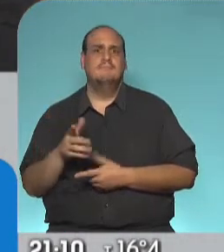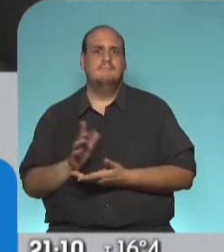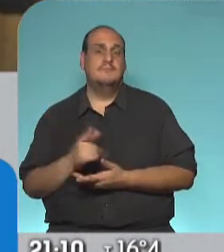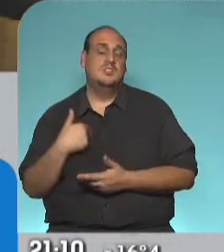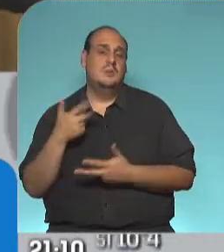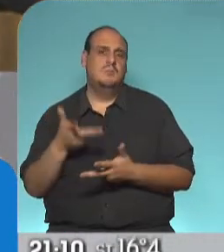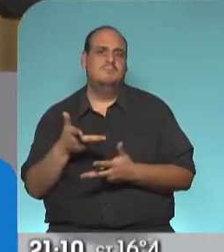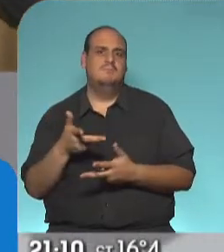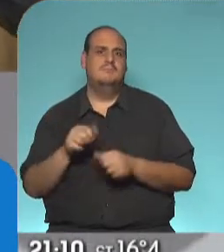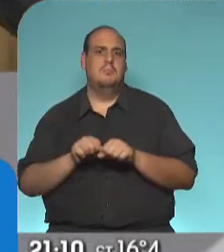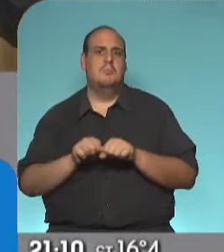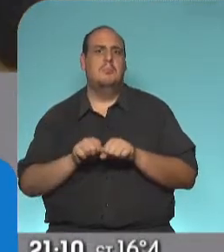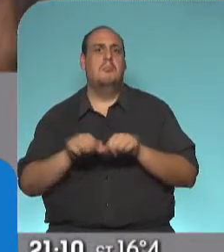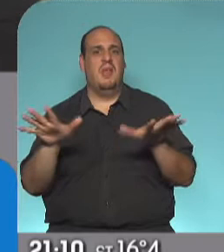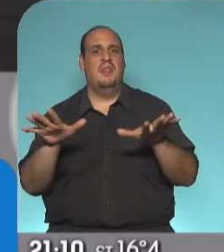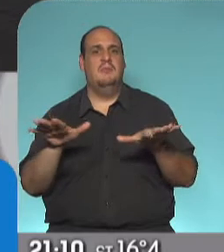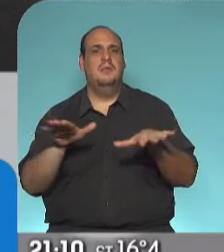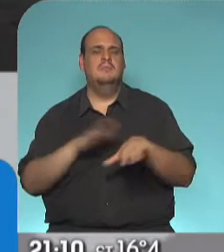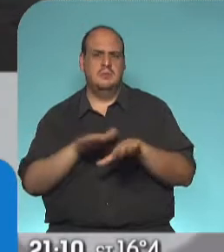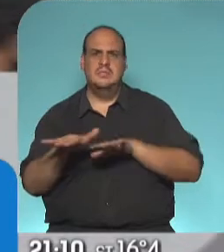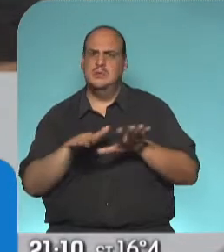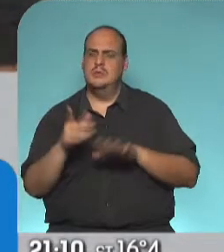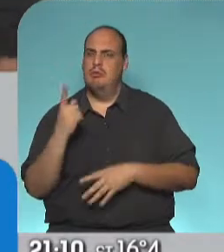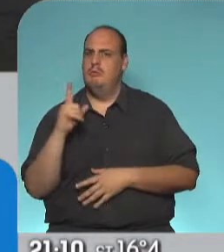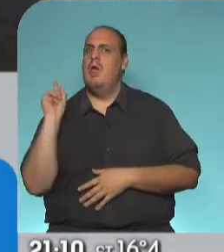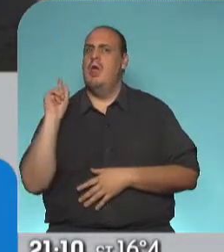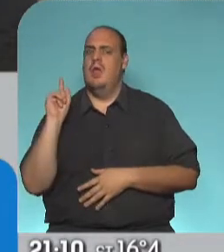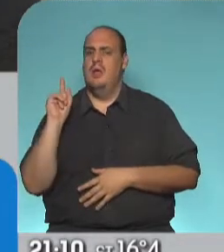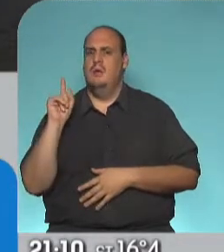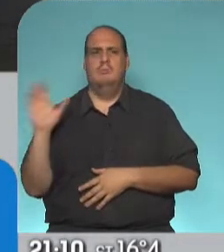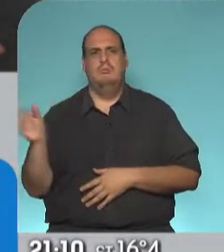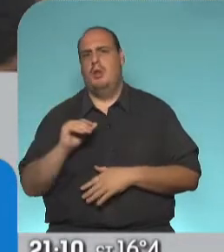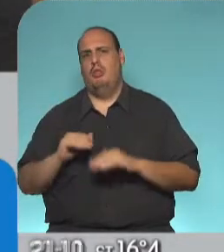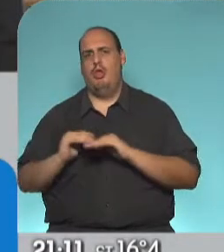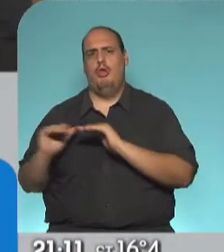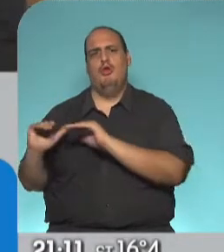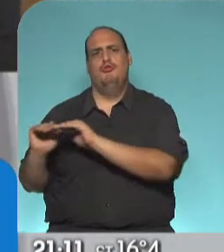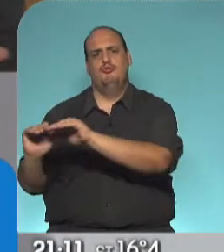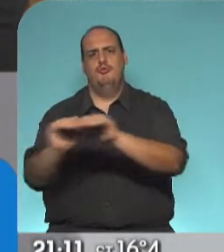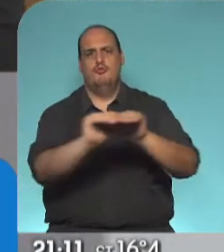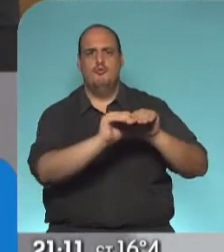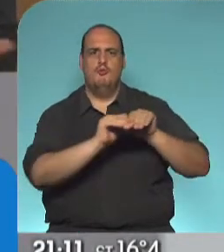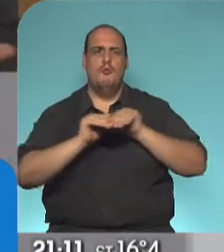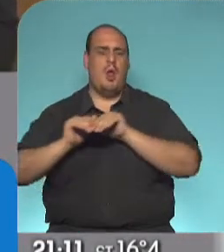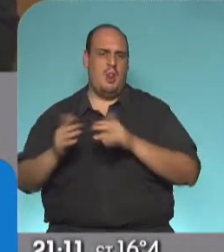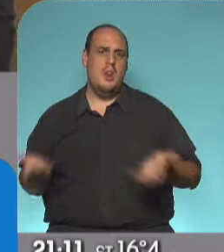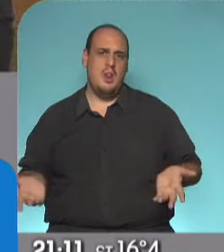la pandemia es una situación extraordinaria, pero que nos iguala a todos la estábamos transitando, digamos,